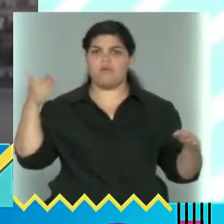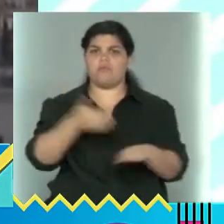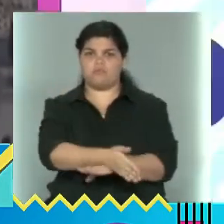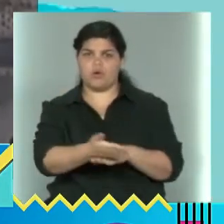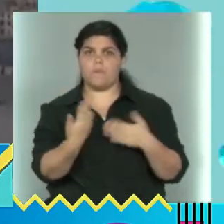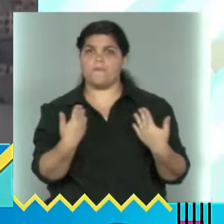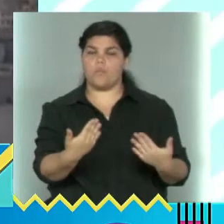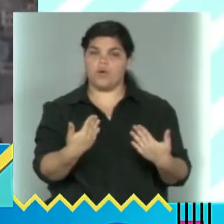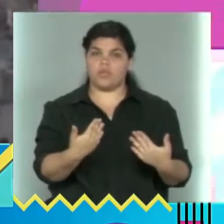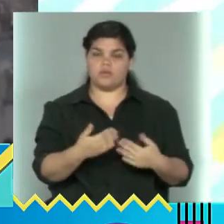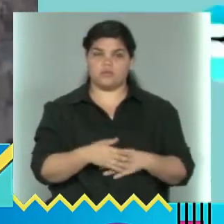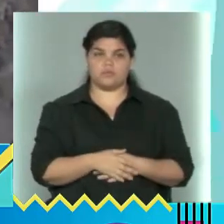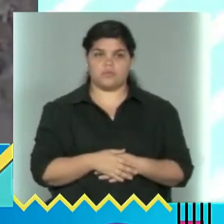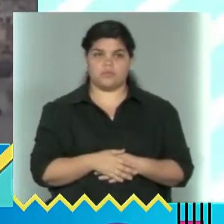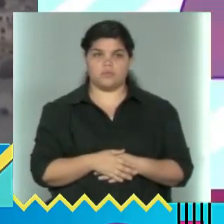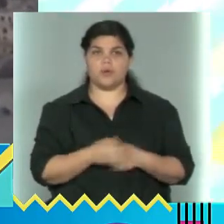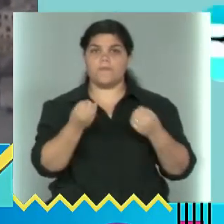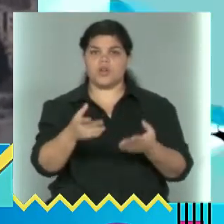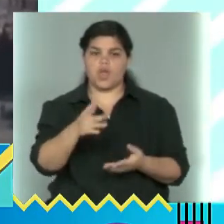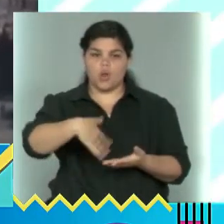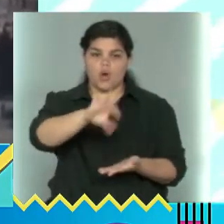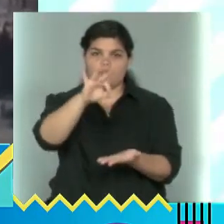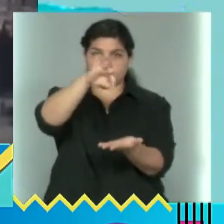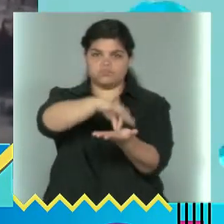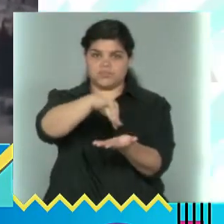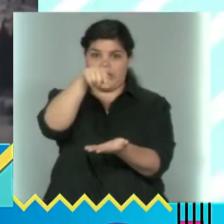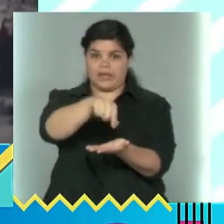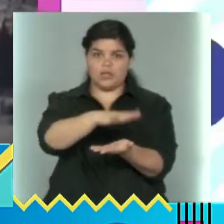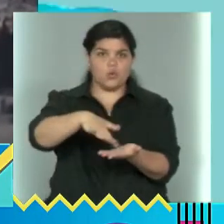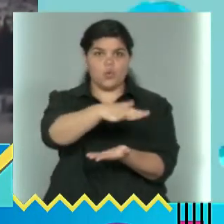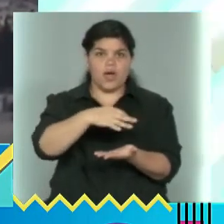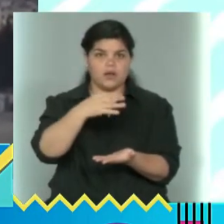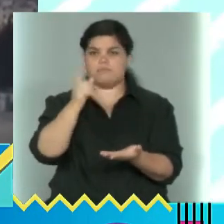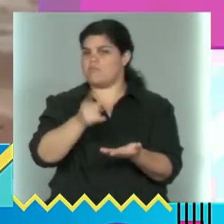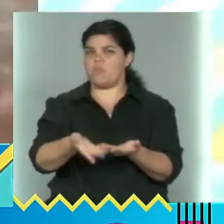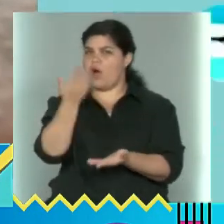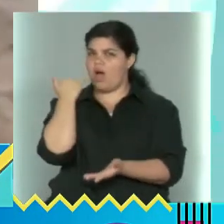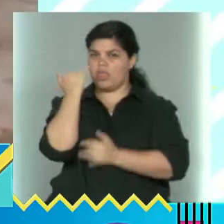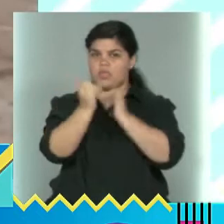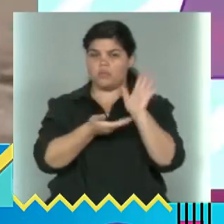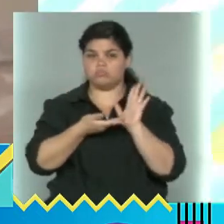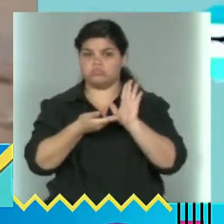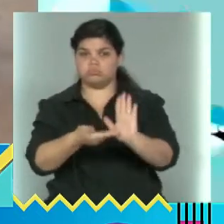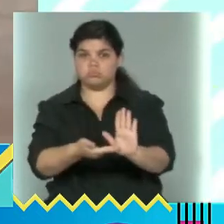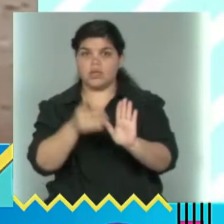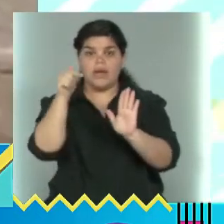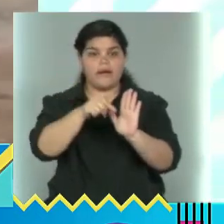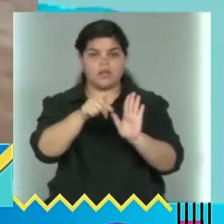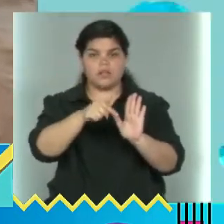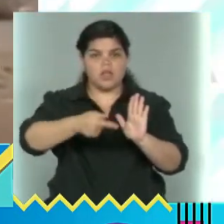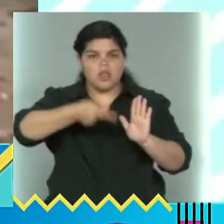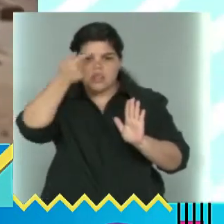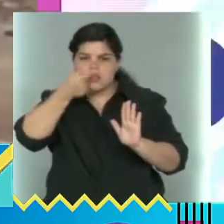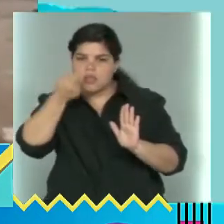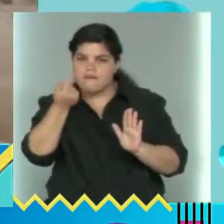porque obviamente en un punto tan estratégico como Siria, como lo mostraban en un principio, hay muchos intereses para